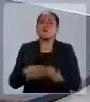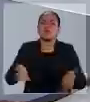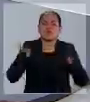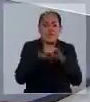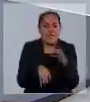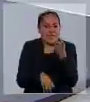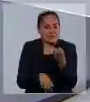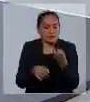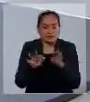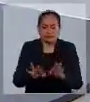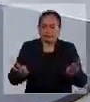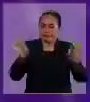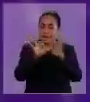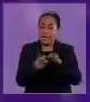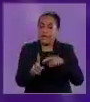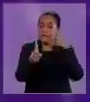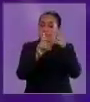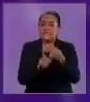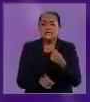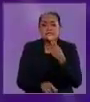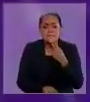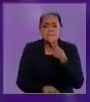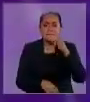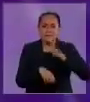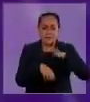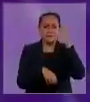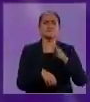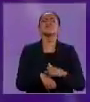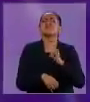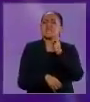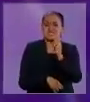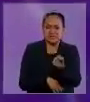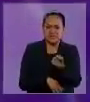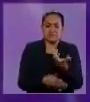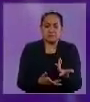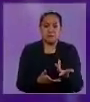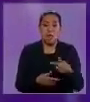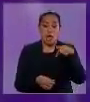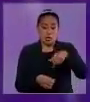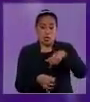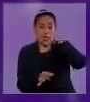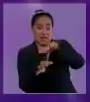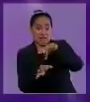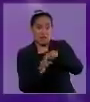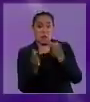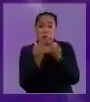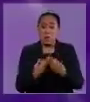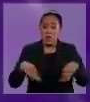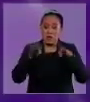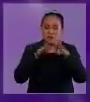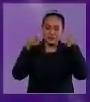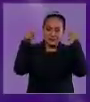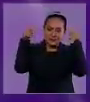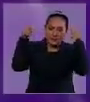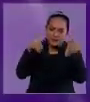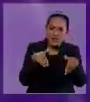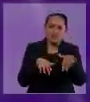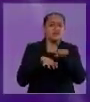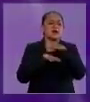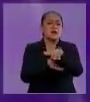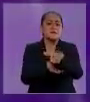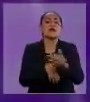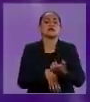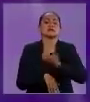es una apuesta definitiva y que lo que está en la elección no es un tema de grados, es un tema absolutamente estructural de si ponemos a